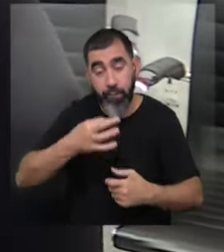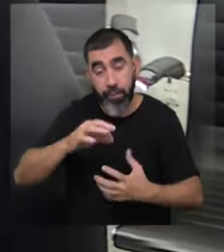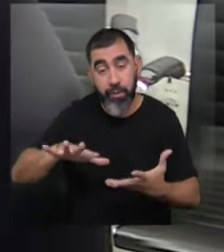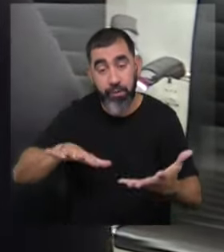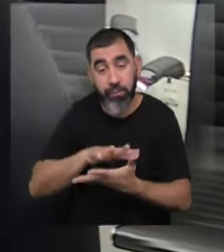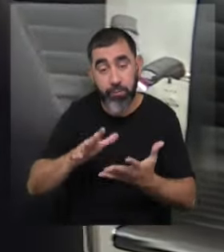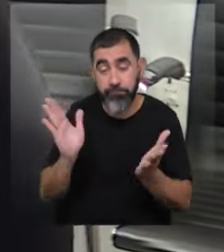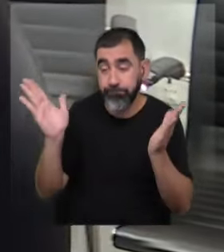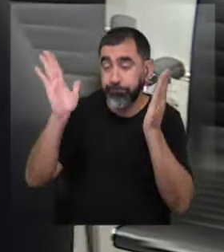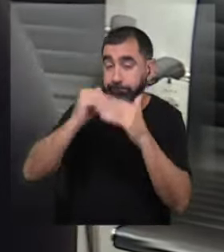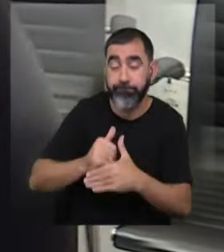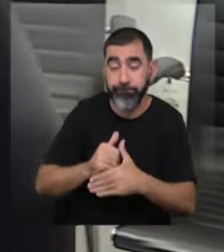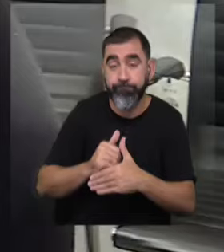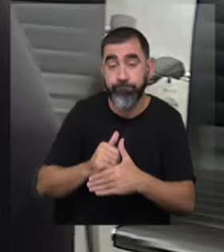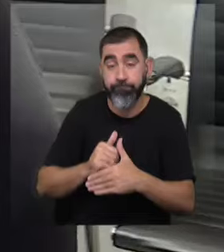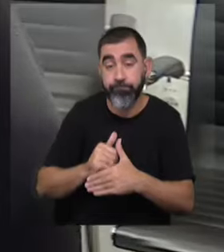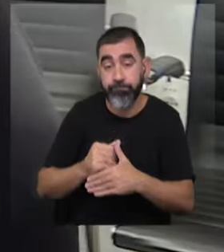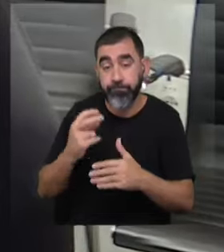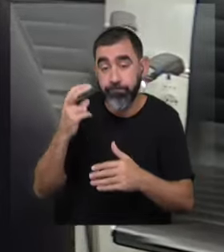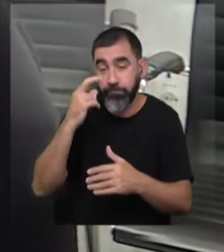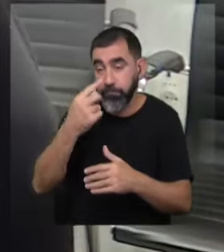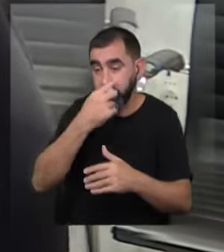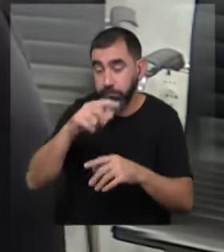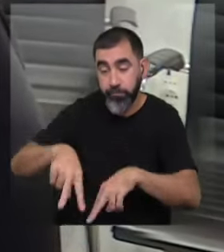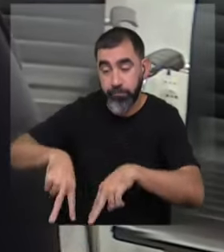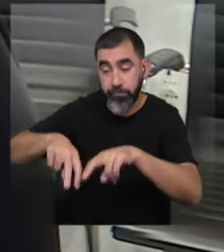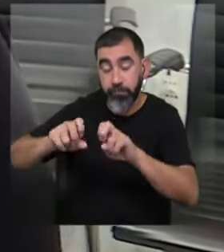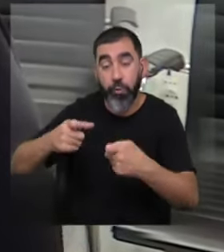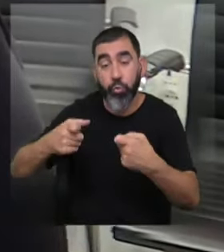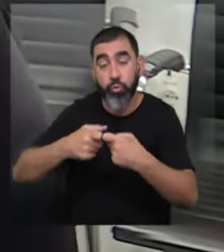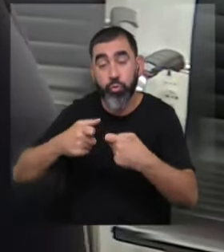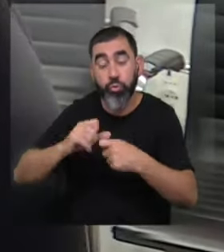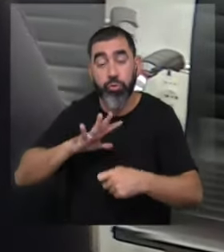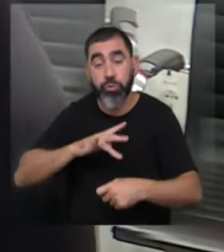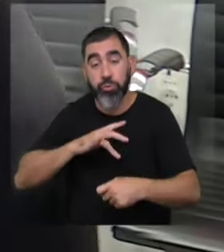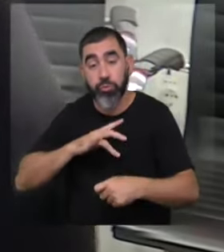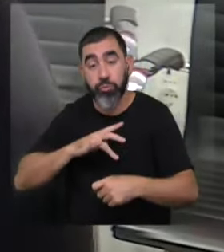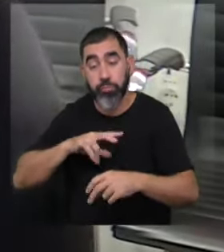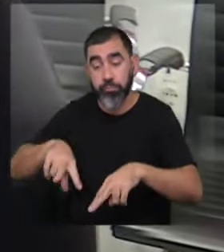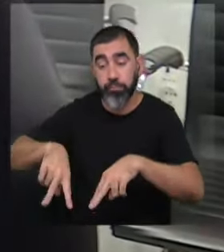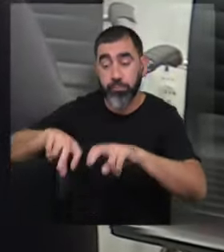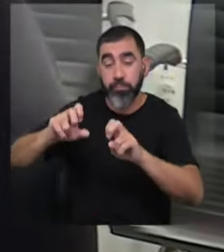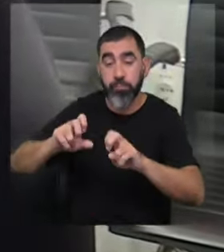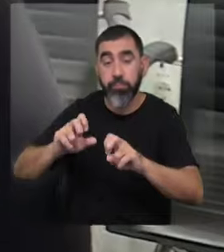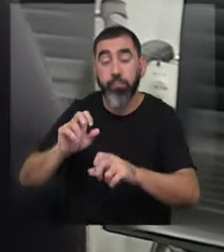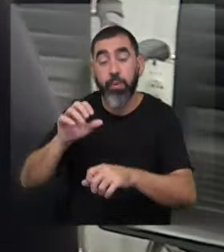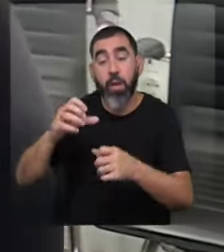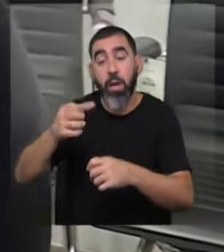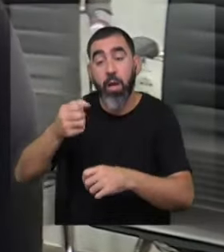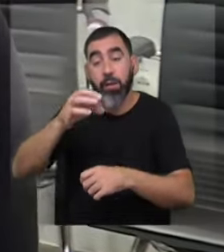se nos permite pesquisar a través de nuestras asociaciones de jubilados a los que tienen cobertura de